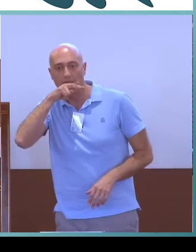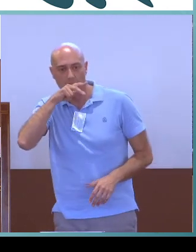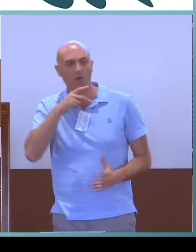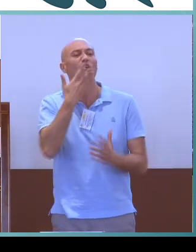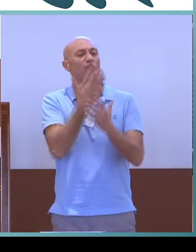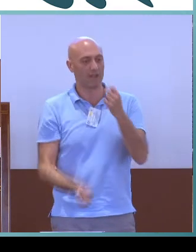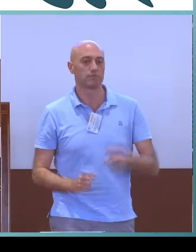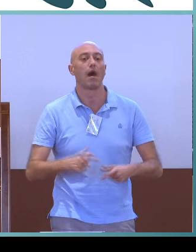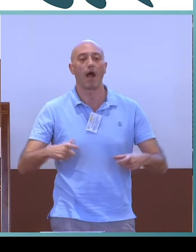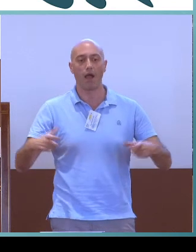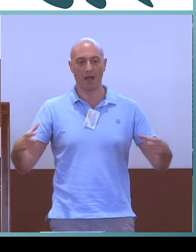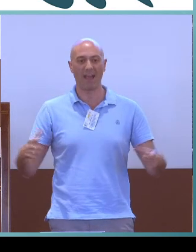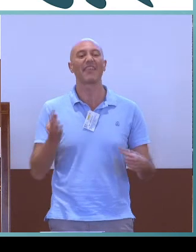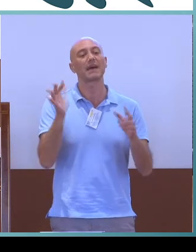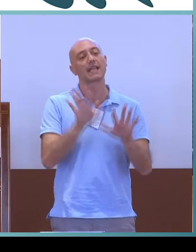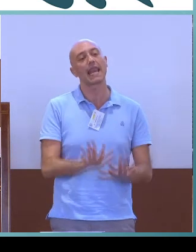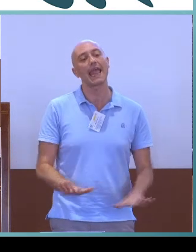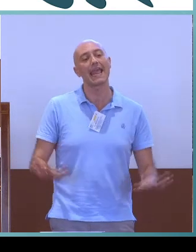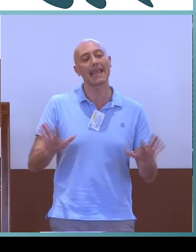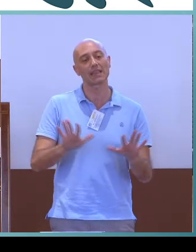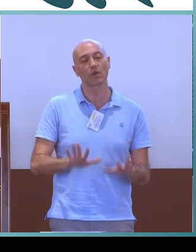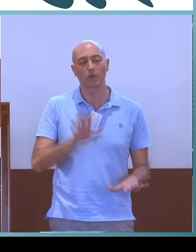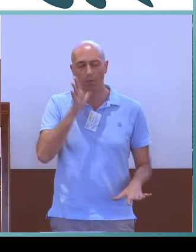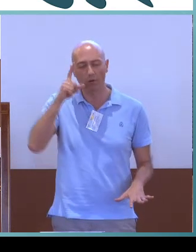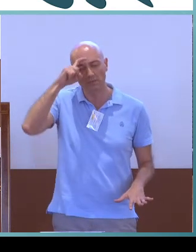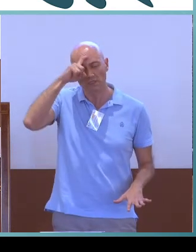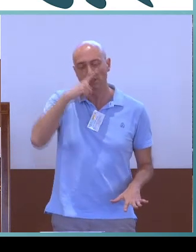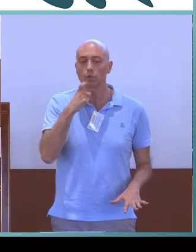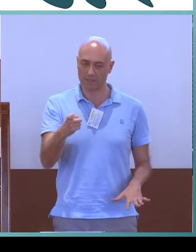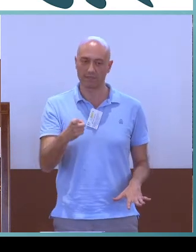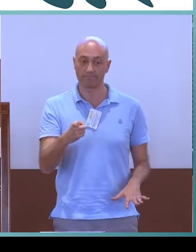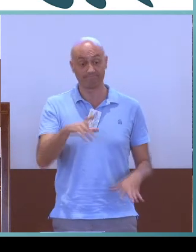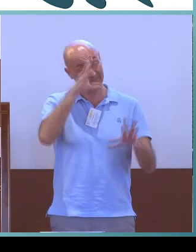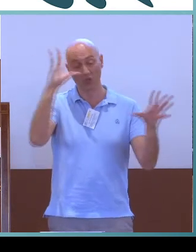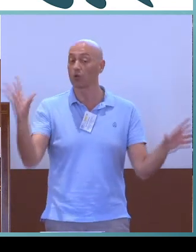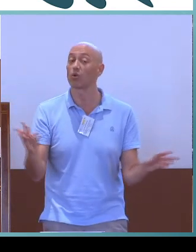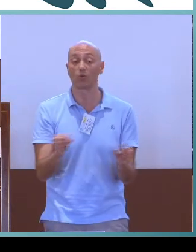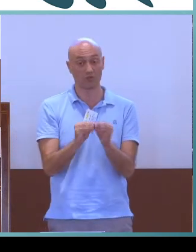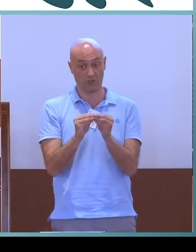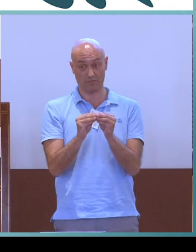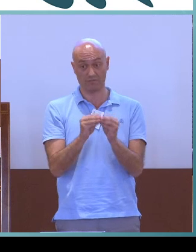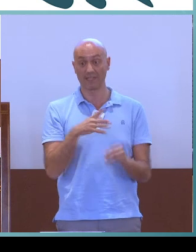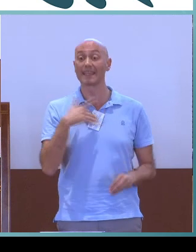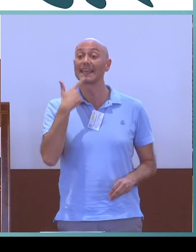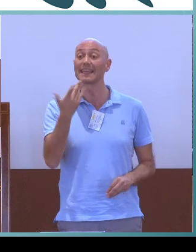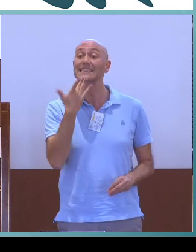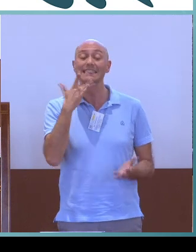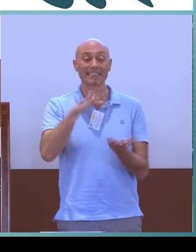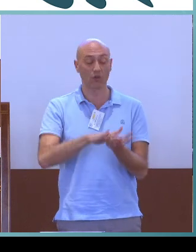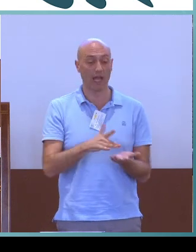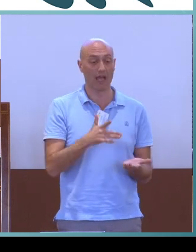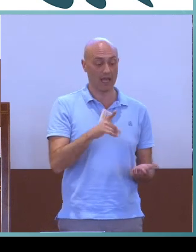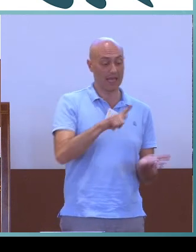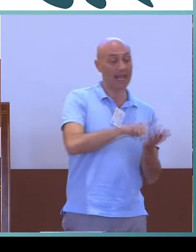más lentos y más errores. Y las conclusiones de ese experimento es que al cambiar entre lengua oral y lengua de